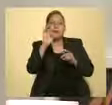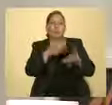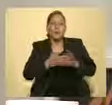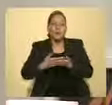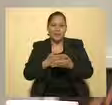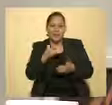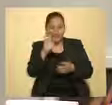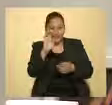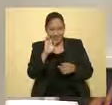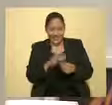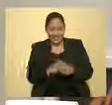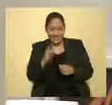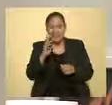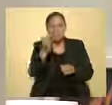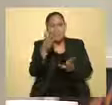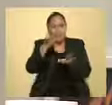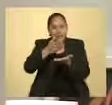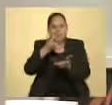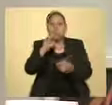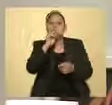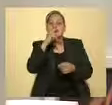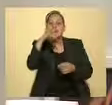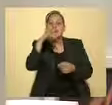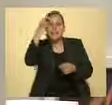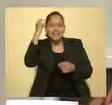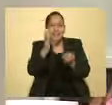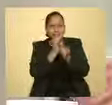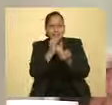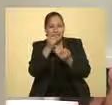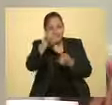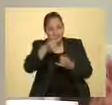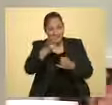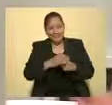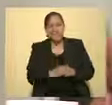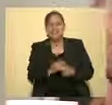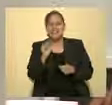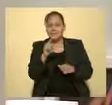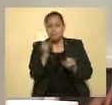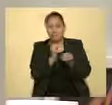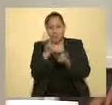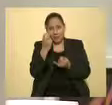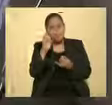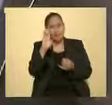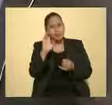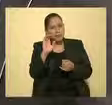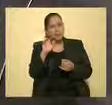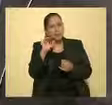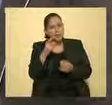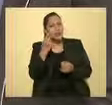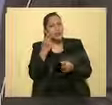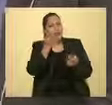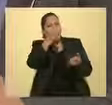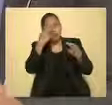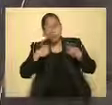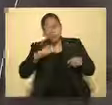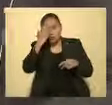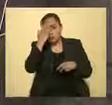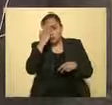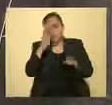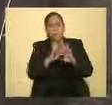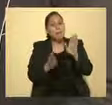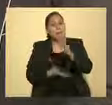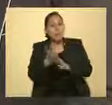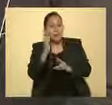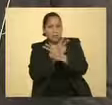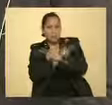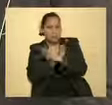Como exacto. La mamá de Kike, que le mandamos un beso. Es que son los bebés. Sí. Y de verdad, yo conozco muchas personas que incluso para salir de vacaciones, bueno,